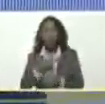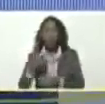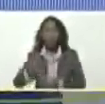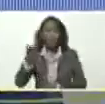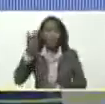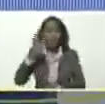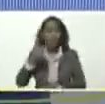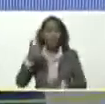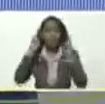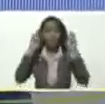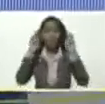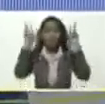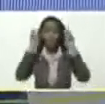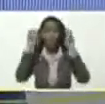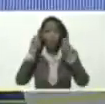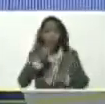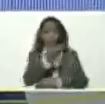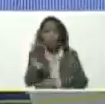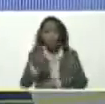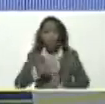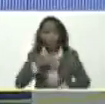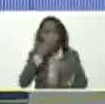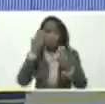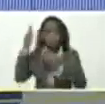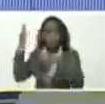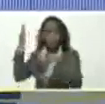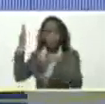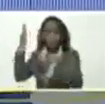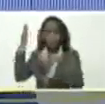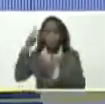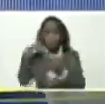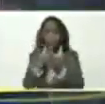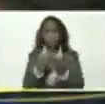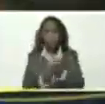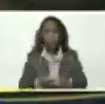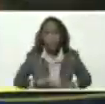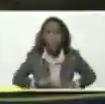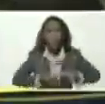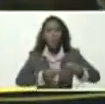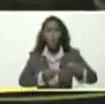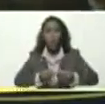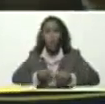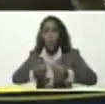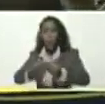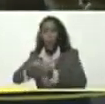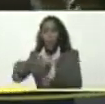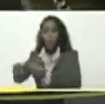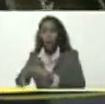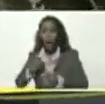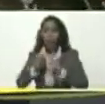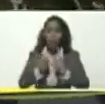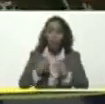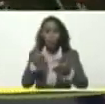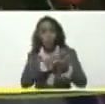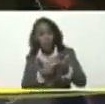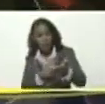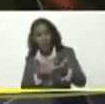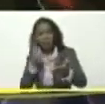títulos nuevos, como usted ha podido mostrar, han estado siendo distribuidos, sometidos a la crítica, aparte